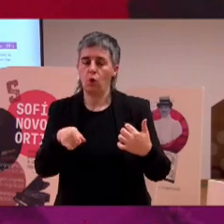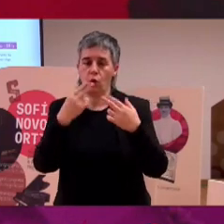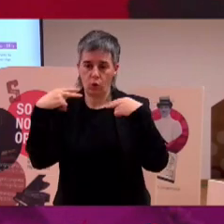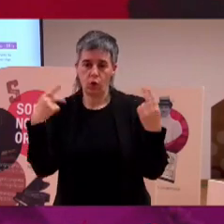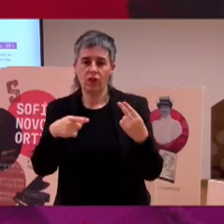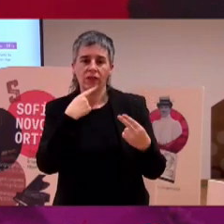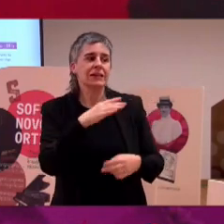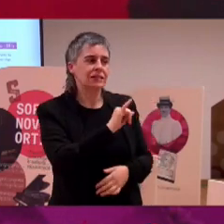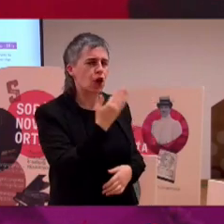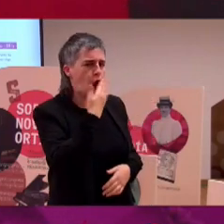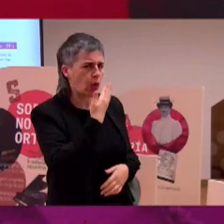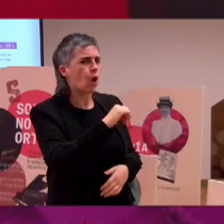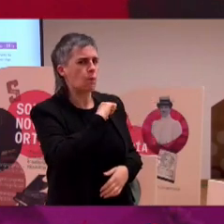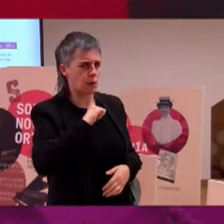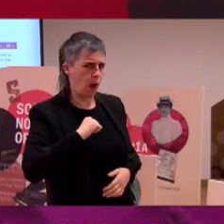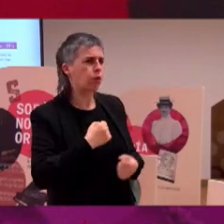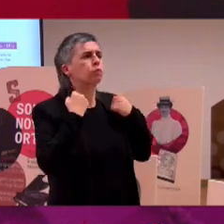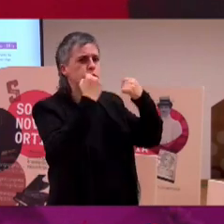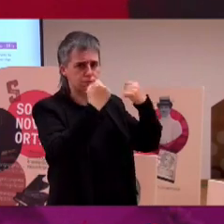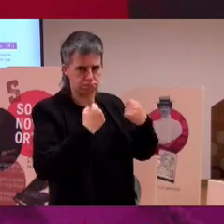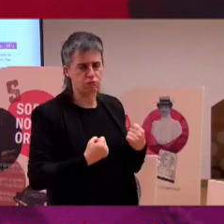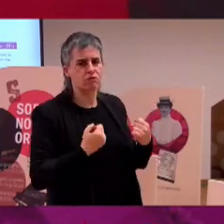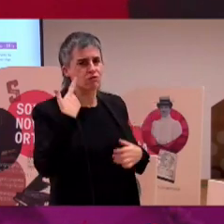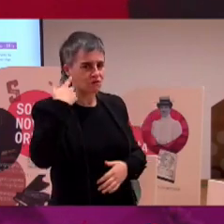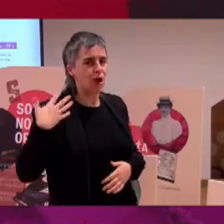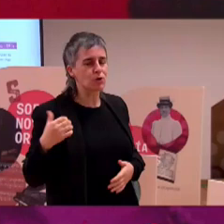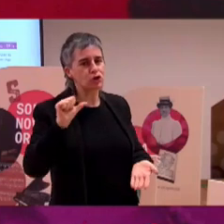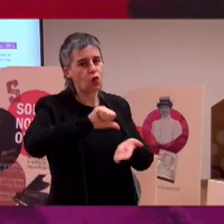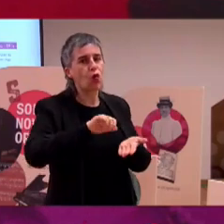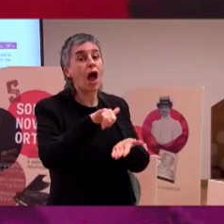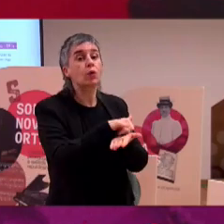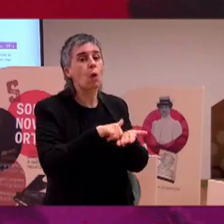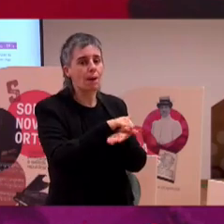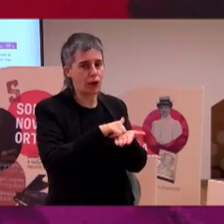más elitistas del mundo. De la ciudad de Nueva